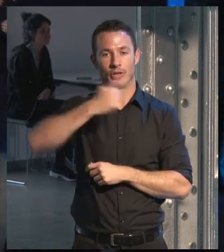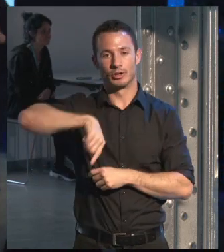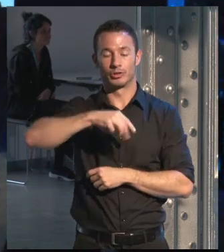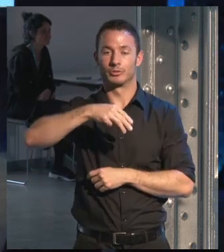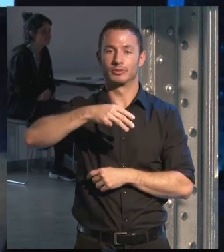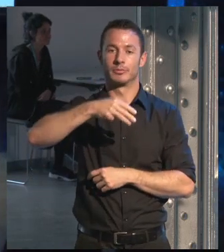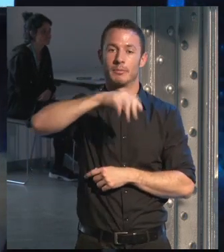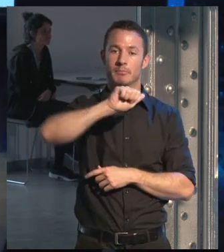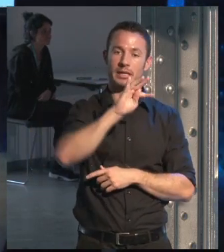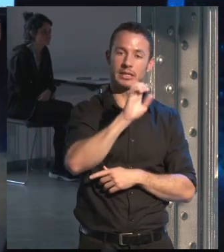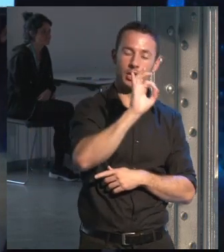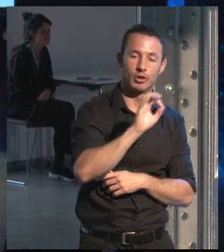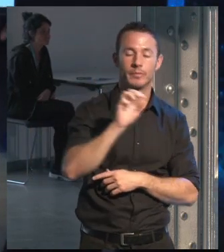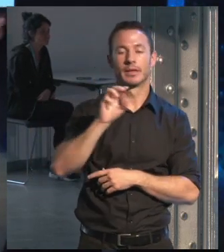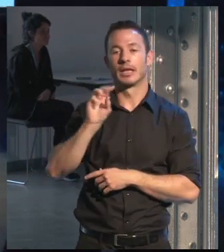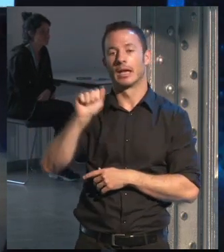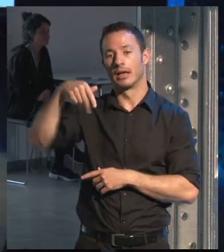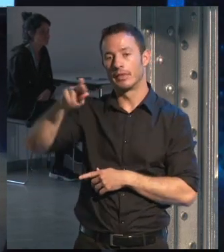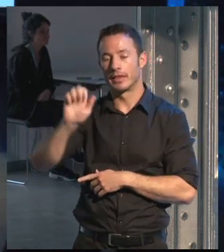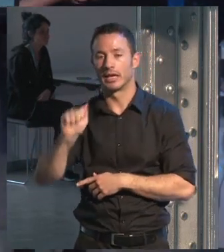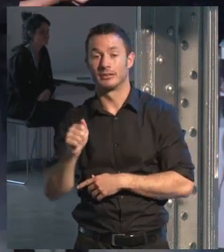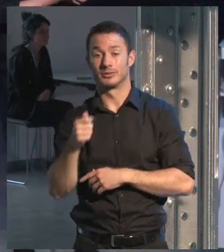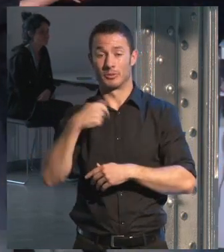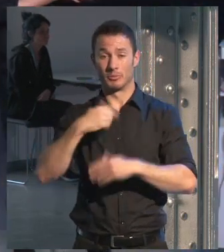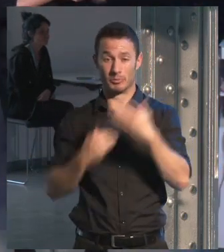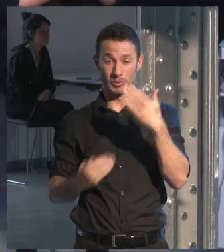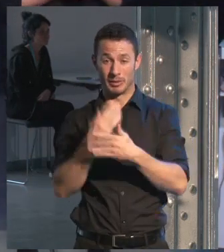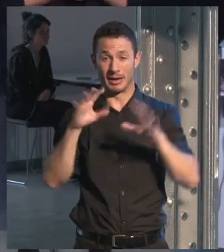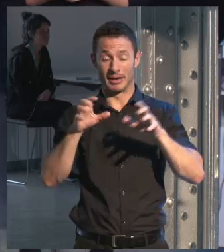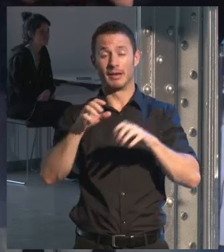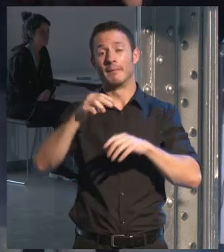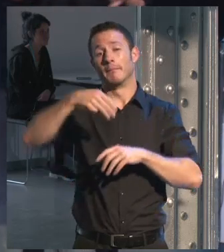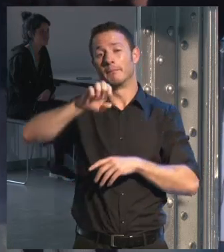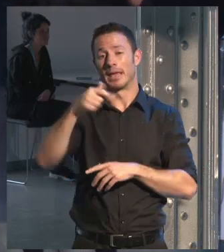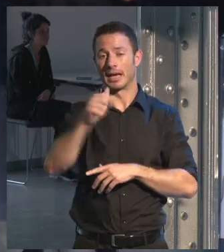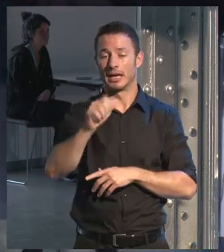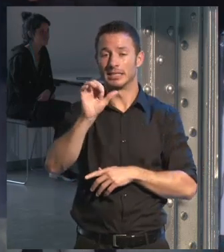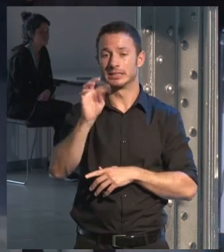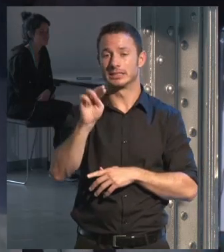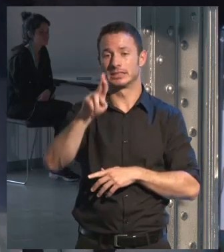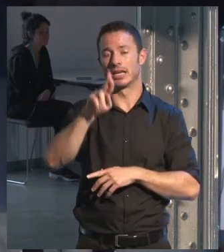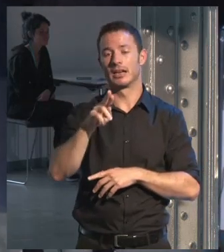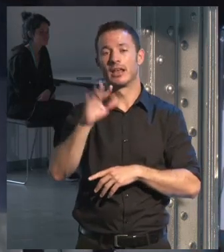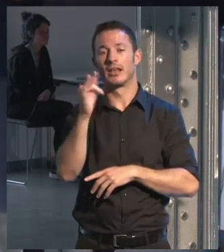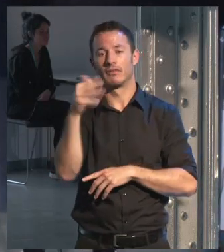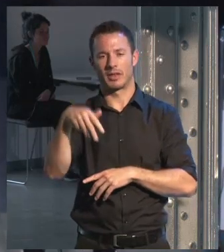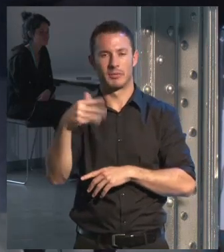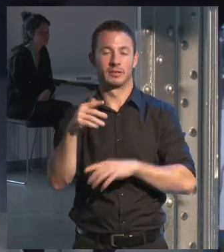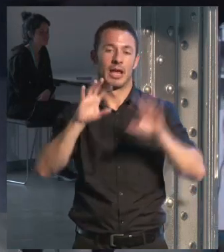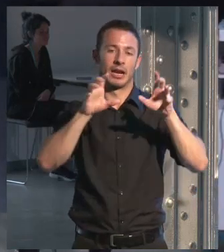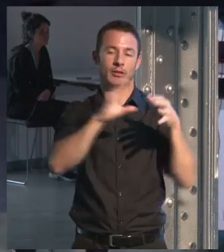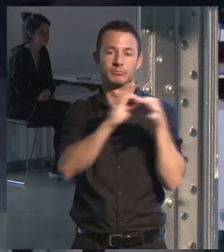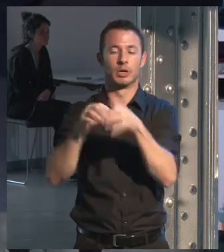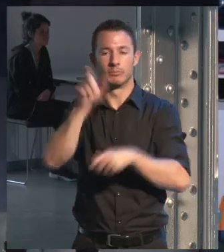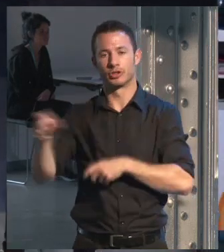Mateo y Andrea, somos los presentadores del Morning Show de Megastar FM. Megastar es la radio que hoy en día más escucha a los jóvenes